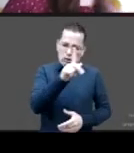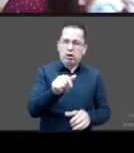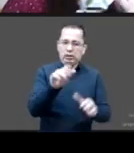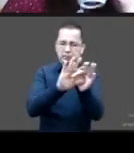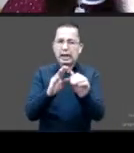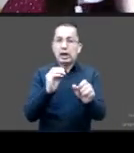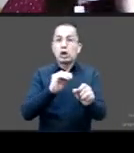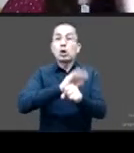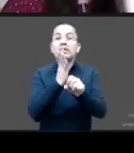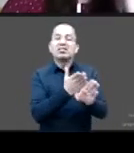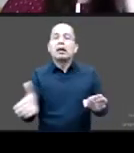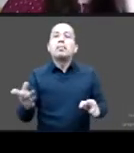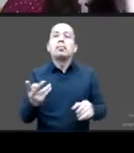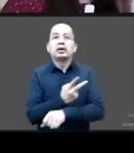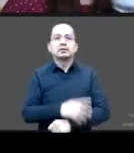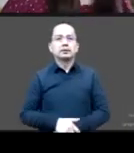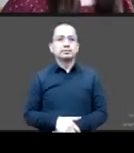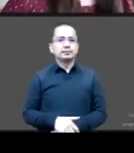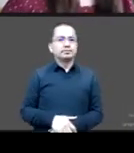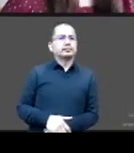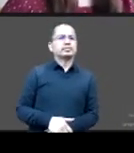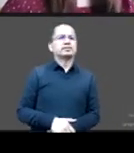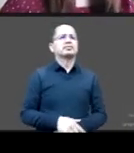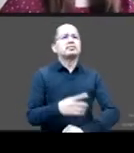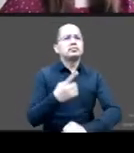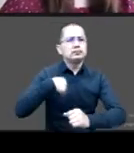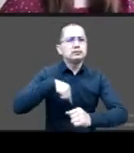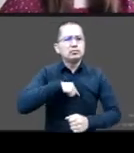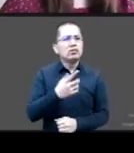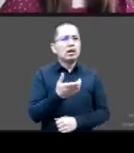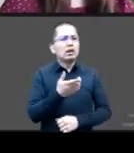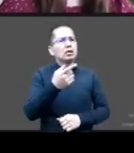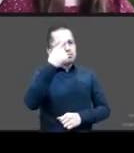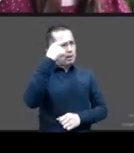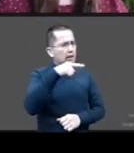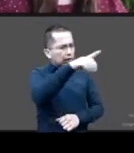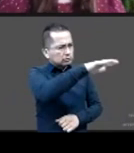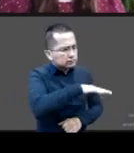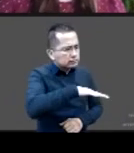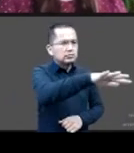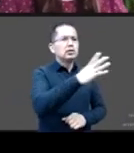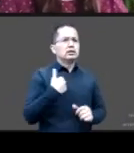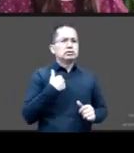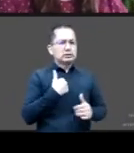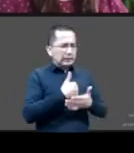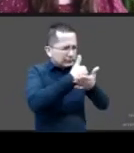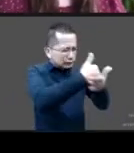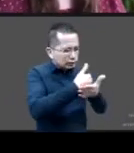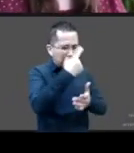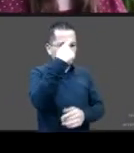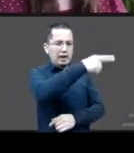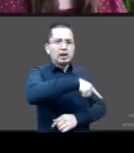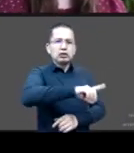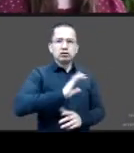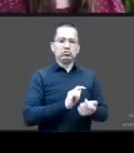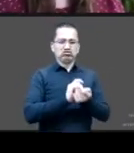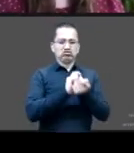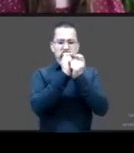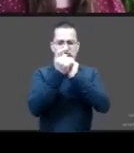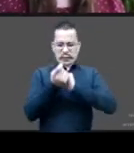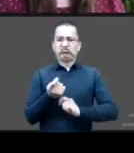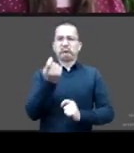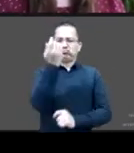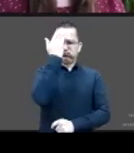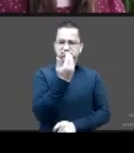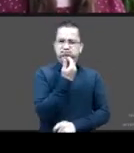diapositiva que tiene que ver sobre todo con ayudarles a desarrollar habilidades para la vida yo diría en términos